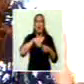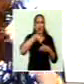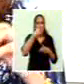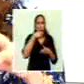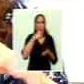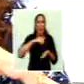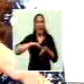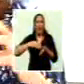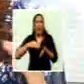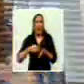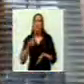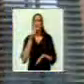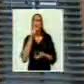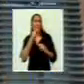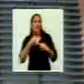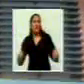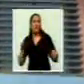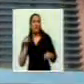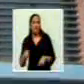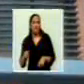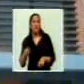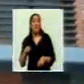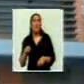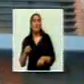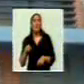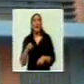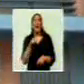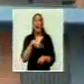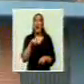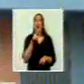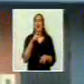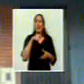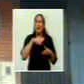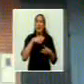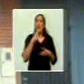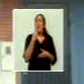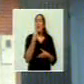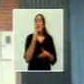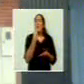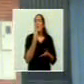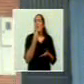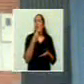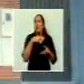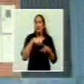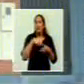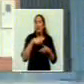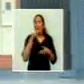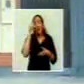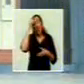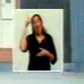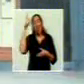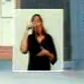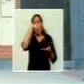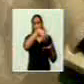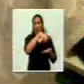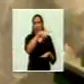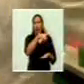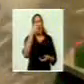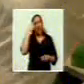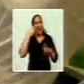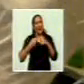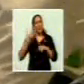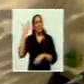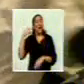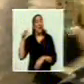con los quesos, o sea, con los alimentos. Bueno, el yogurito, que fue una idea que tuvo Alicia Kirchner en el